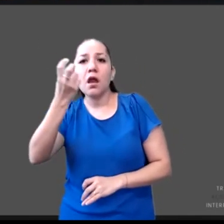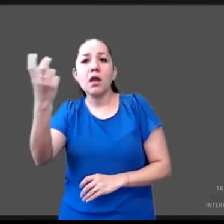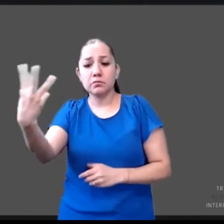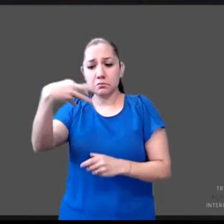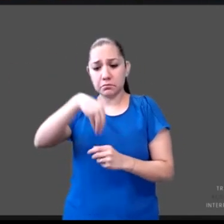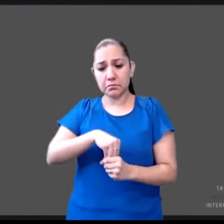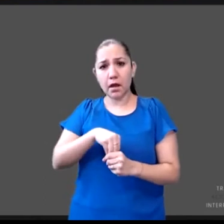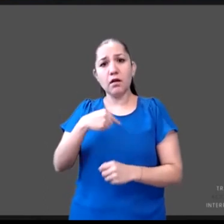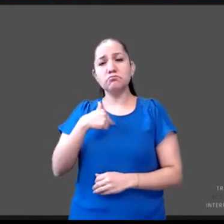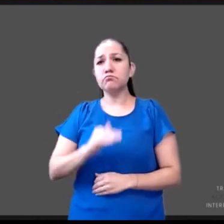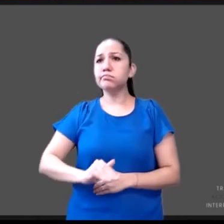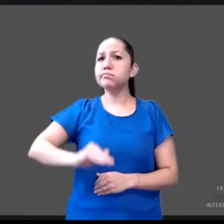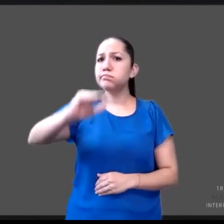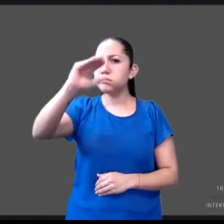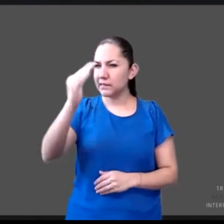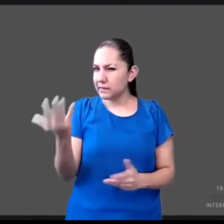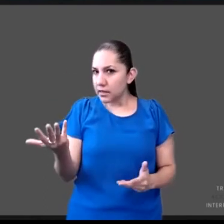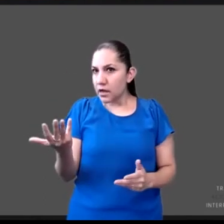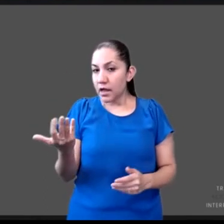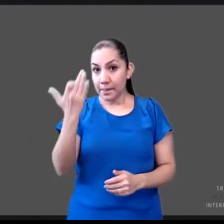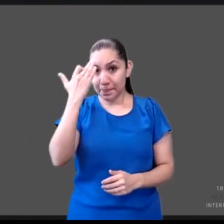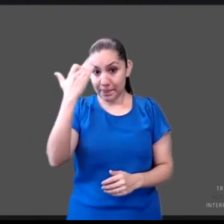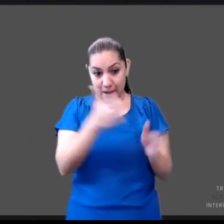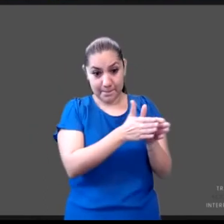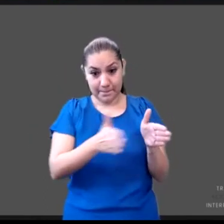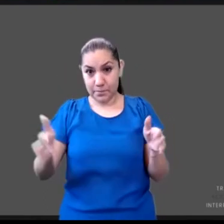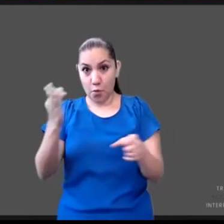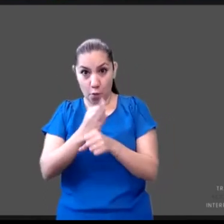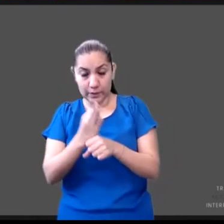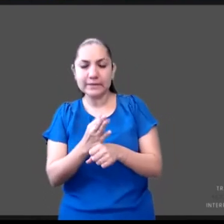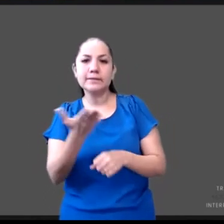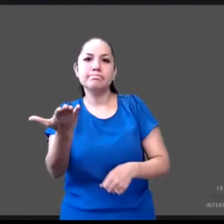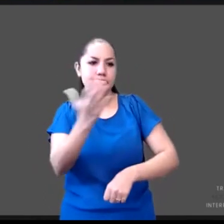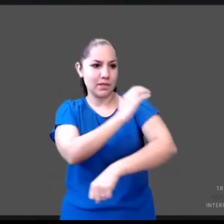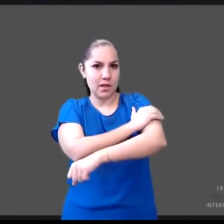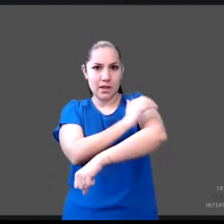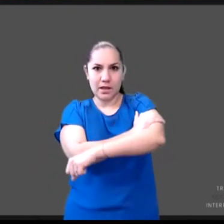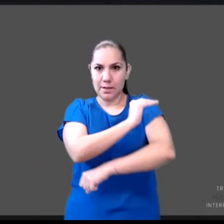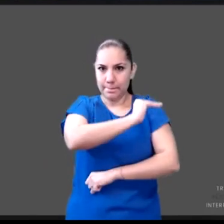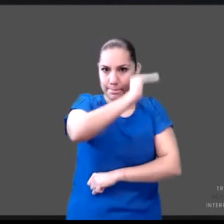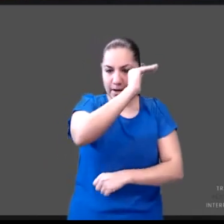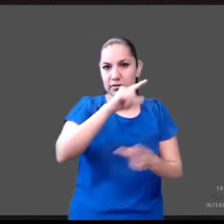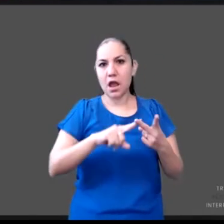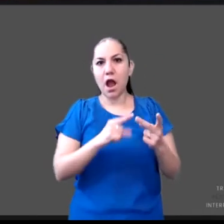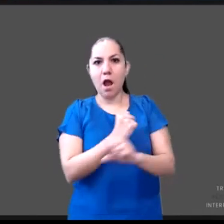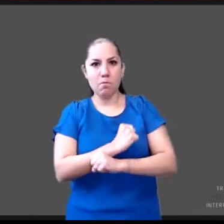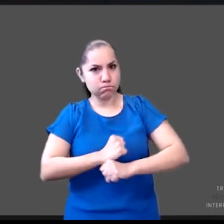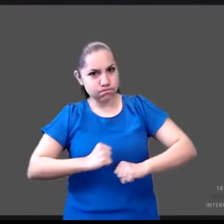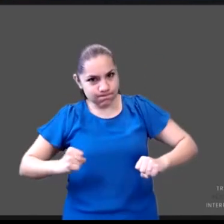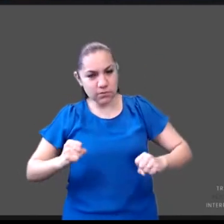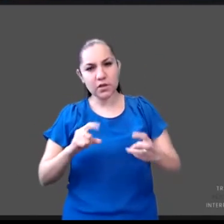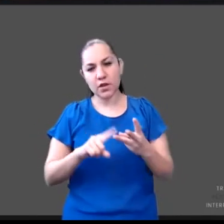días es la influencia que tiene la hipertensión, la influencia que tiene la obesidad, la influencia que tienen estas que se han llamado